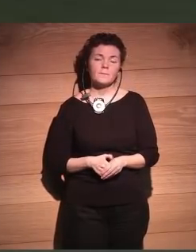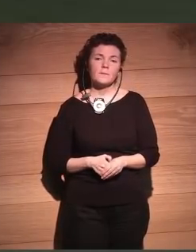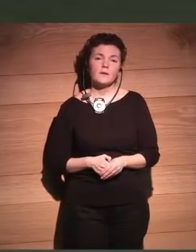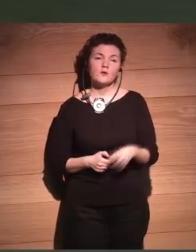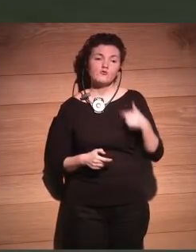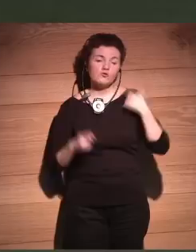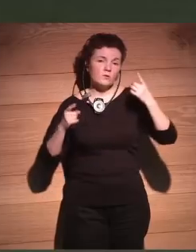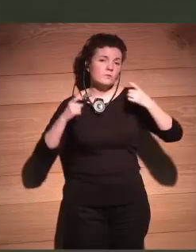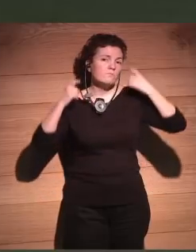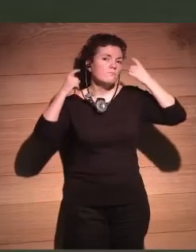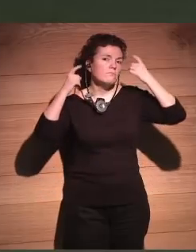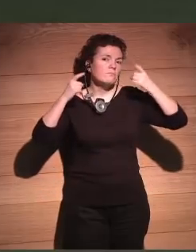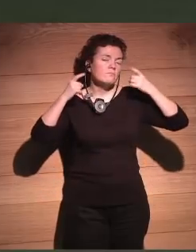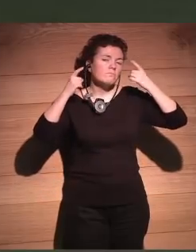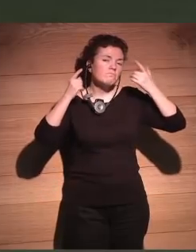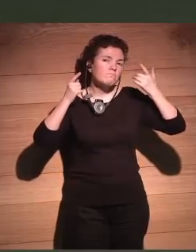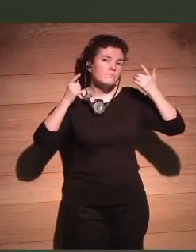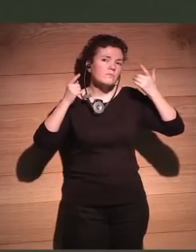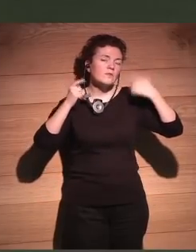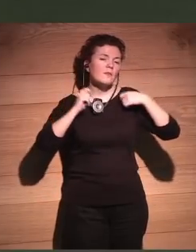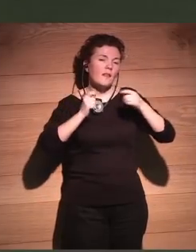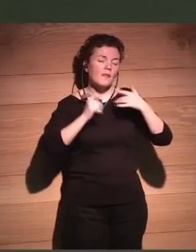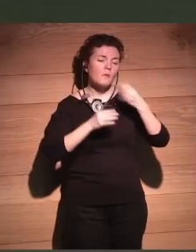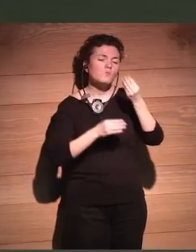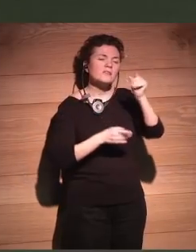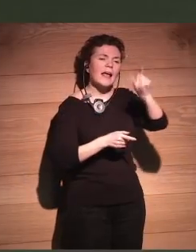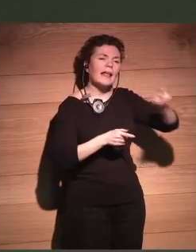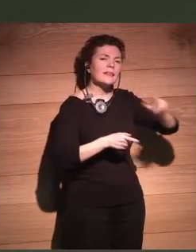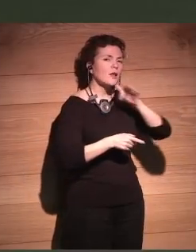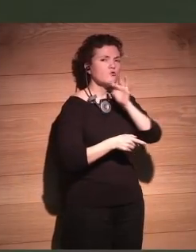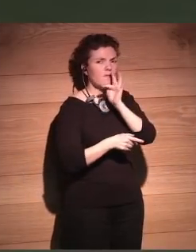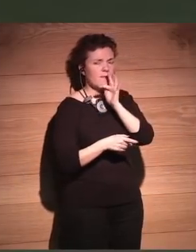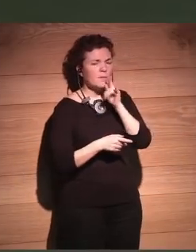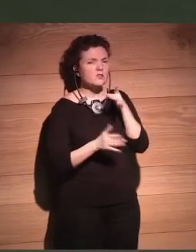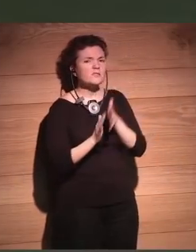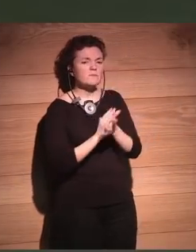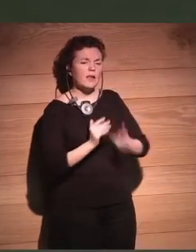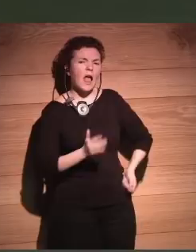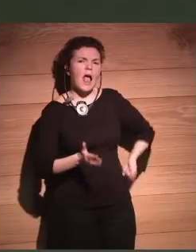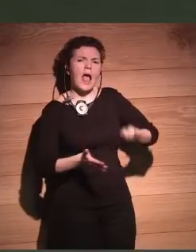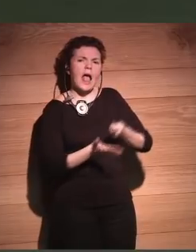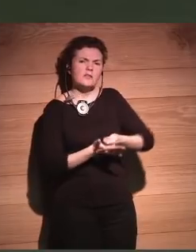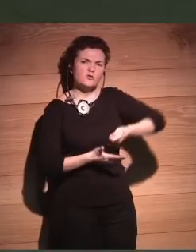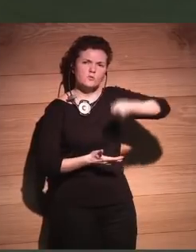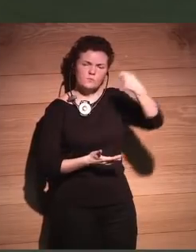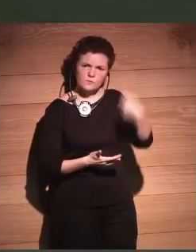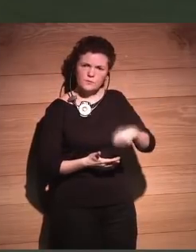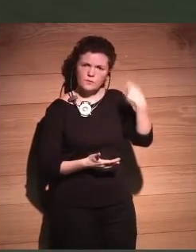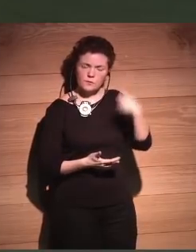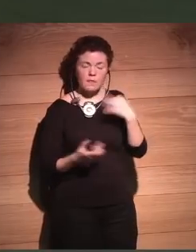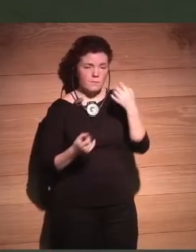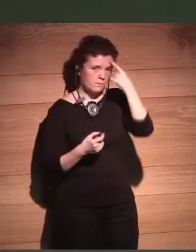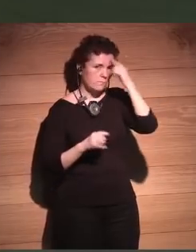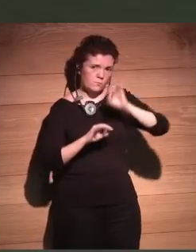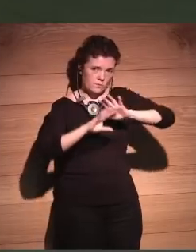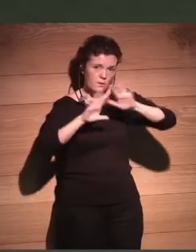yo estoy tratando a muchos, bueno, no a muchos pacientes de momento, pero esto supone pues un gran gasto. Entonces, esto hay que tenerlo en